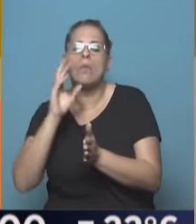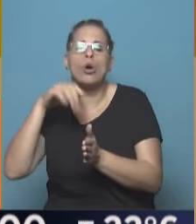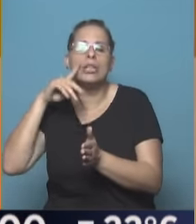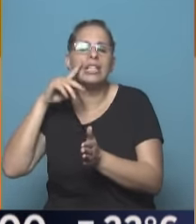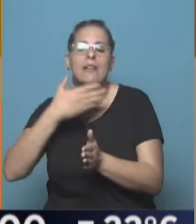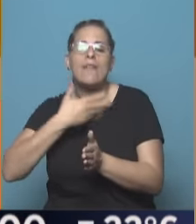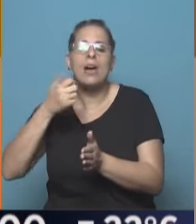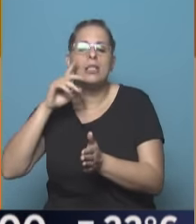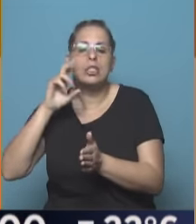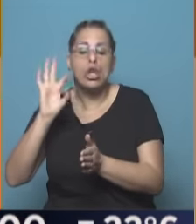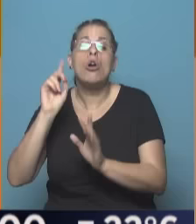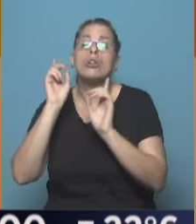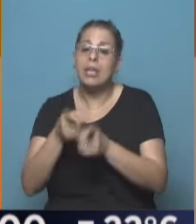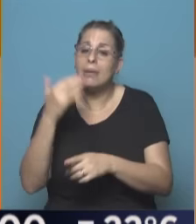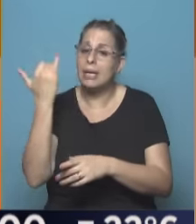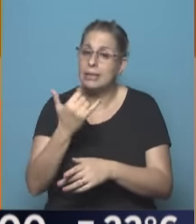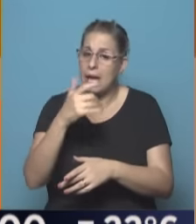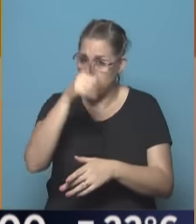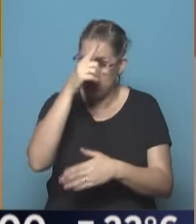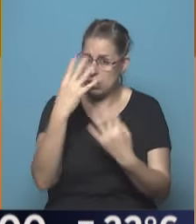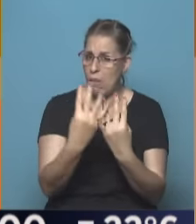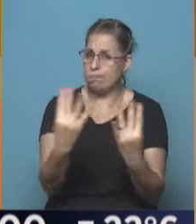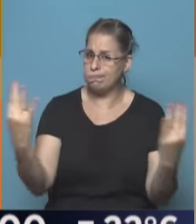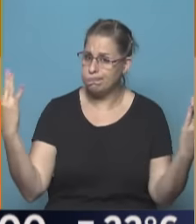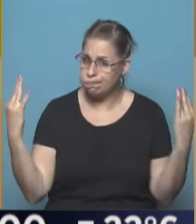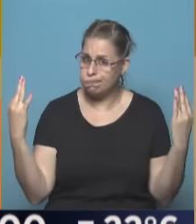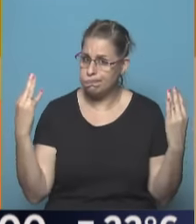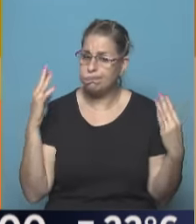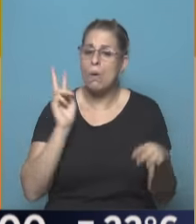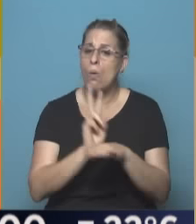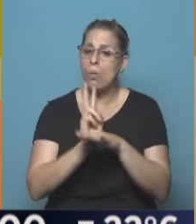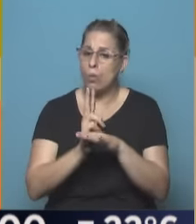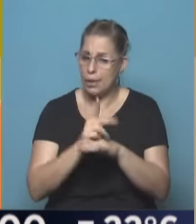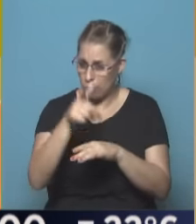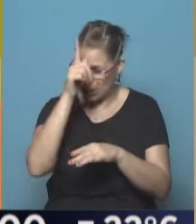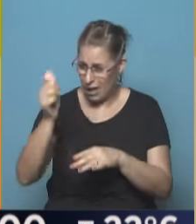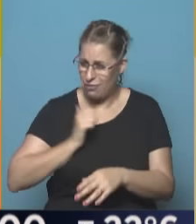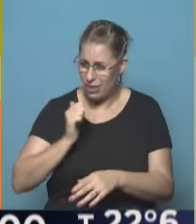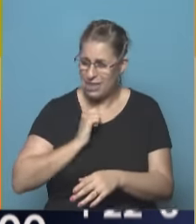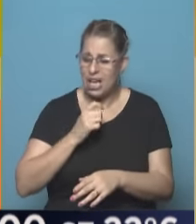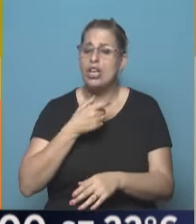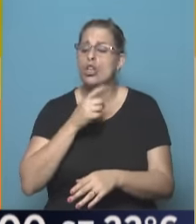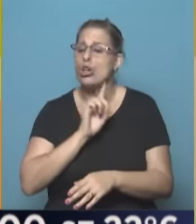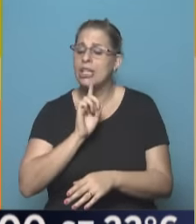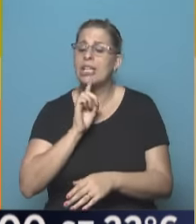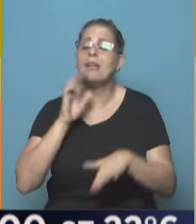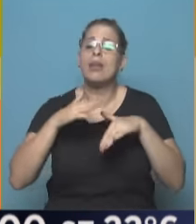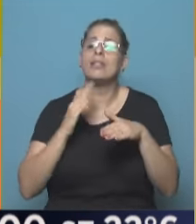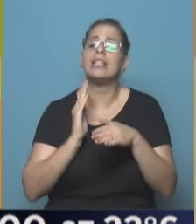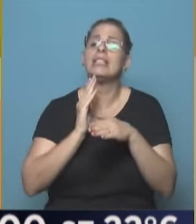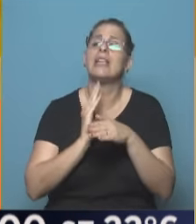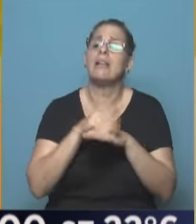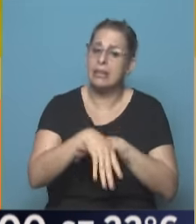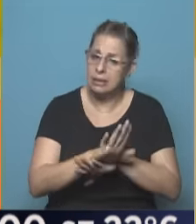Bonifacio, también hay un cordón de efectivos de la Guardia de Infantería que impiden el paso de los manifestantes, que a